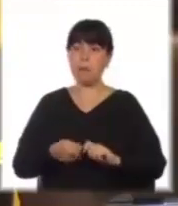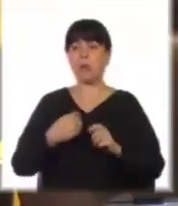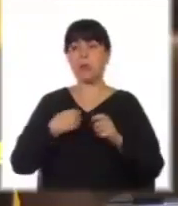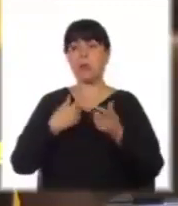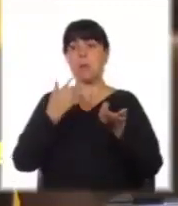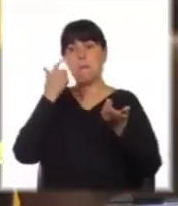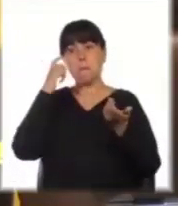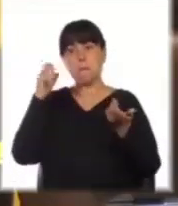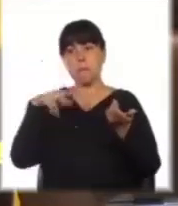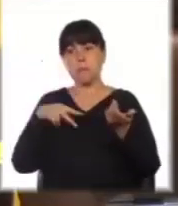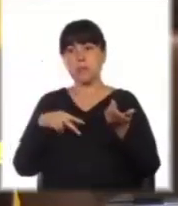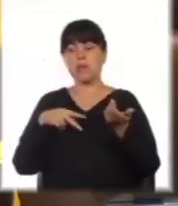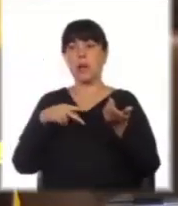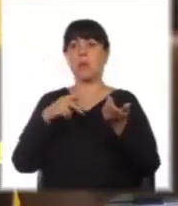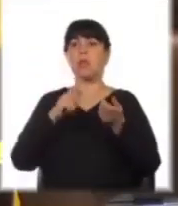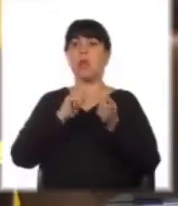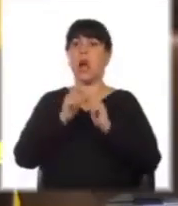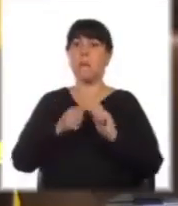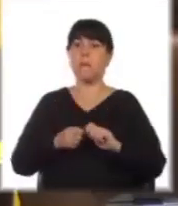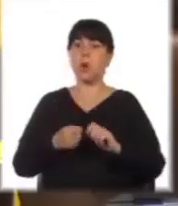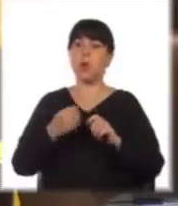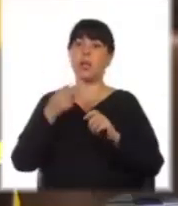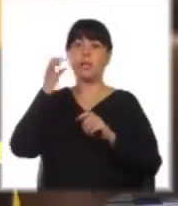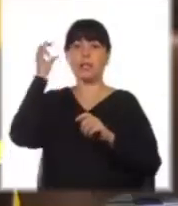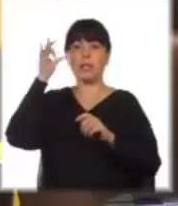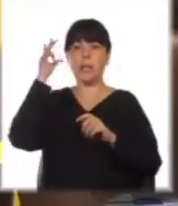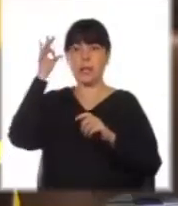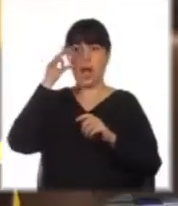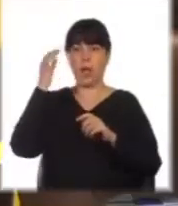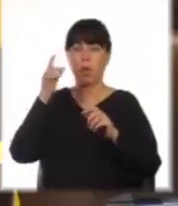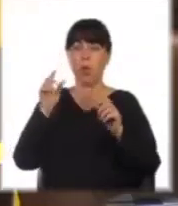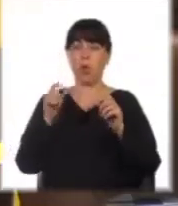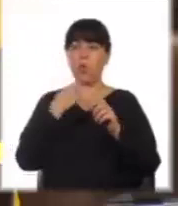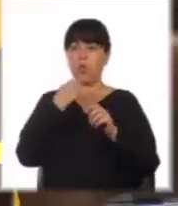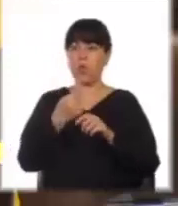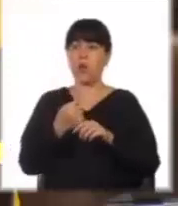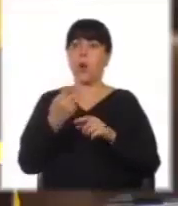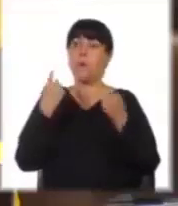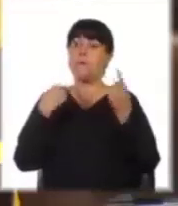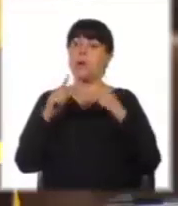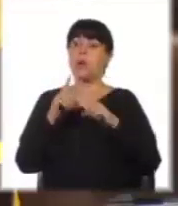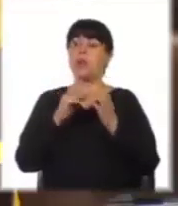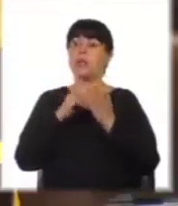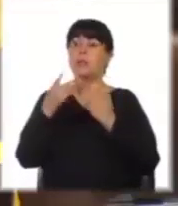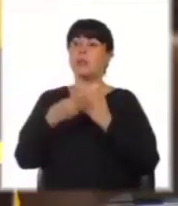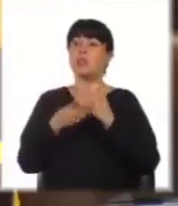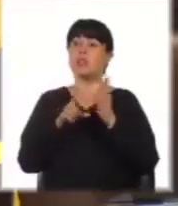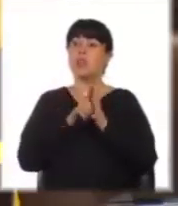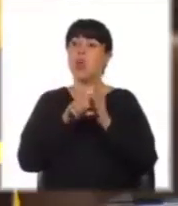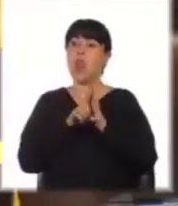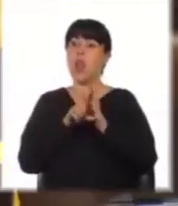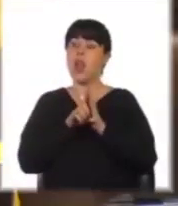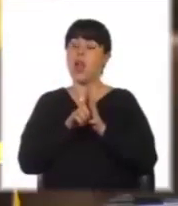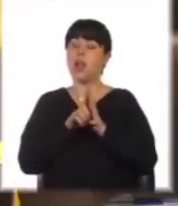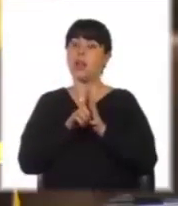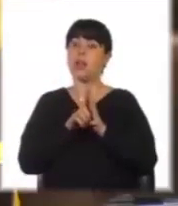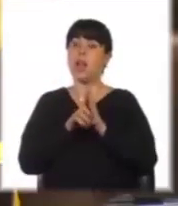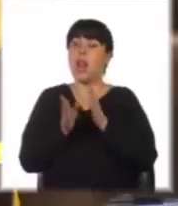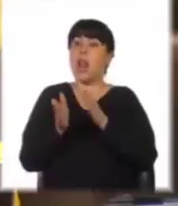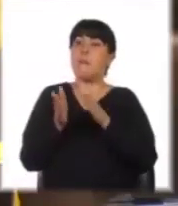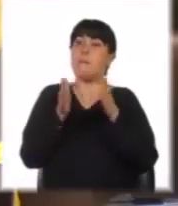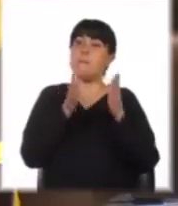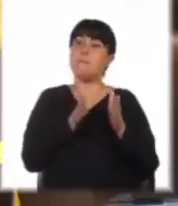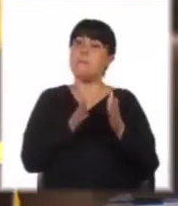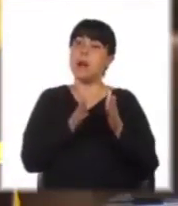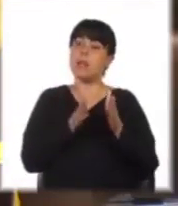en el Senado de la República. Porque este proyecto de ley es ni más ni menos que la parte de la agenda